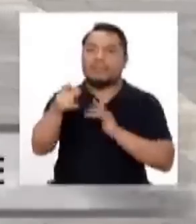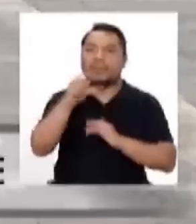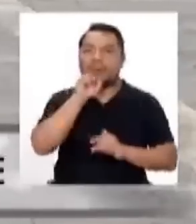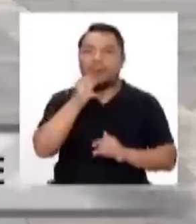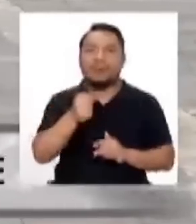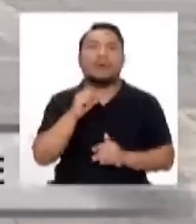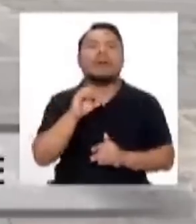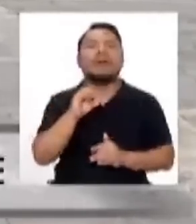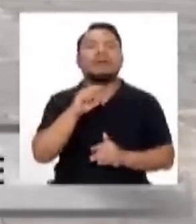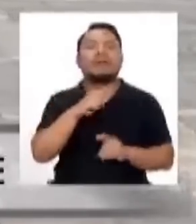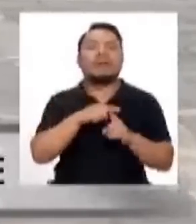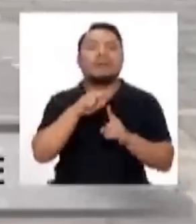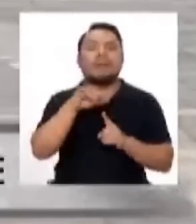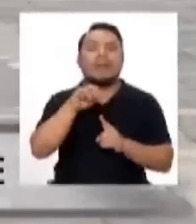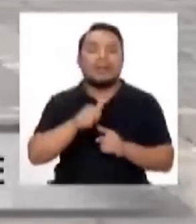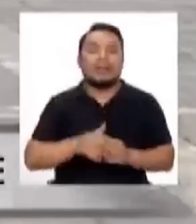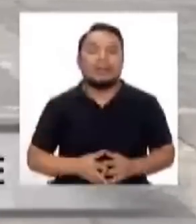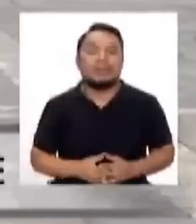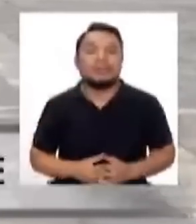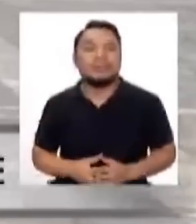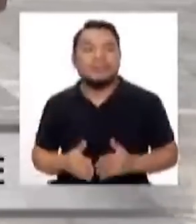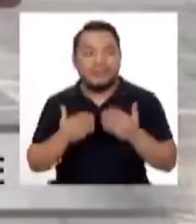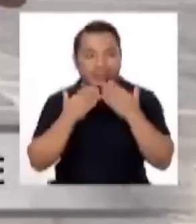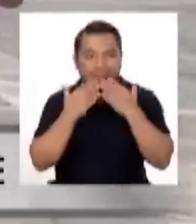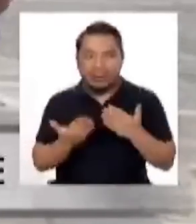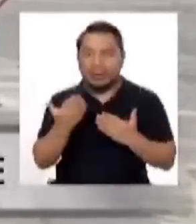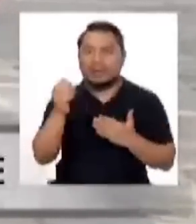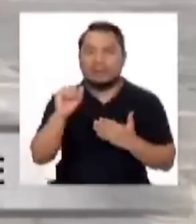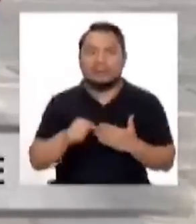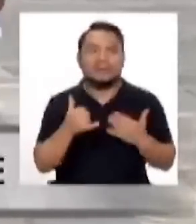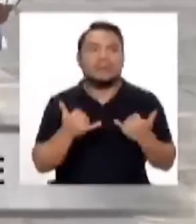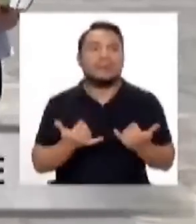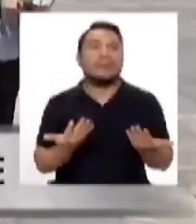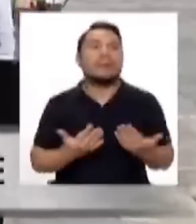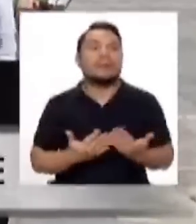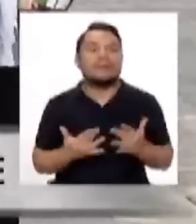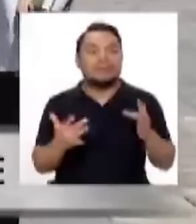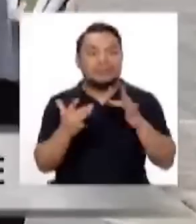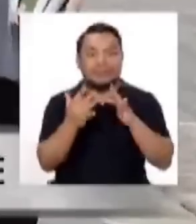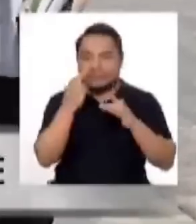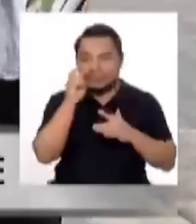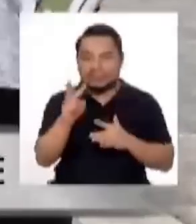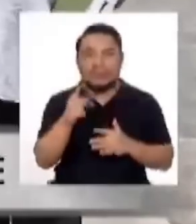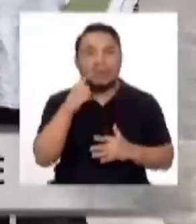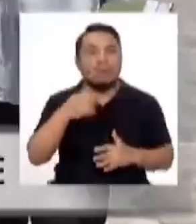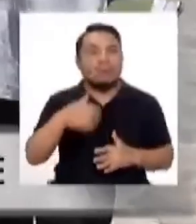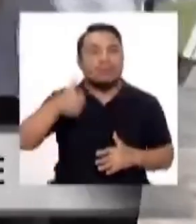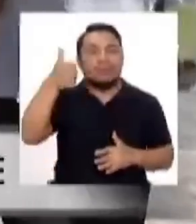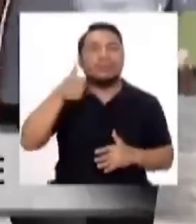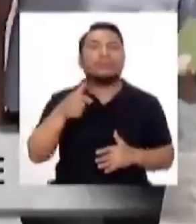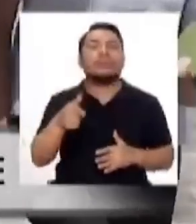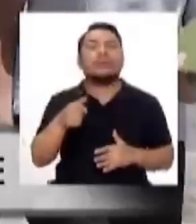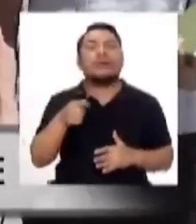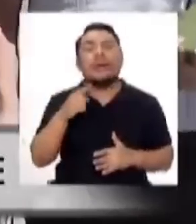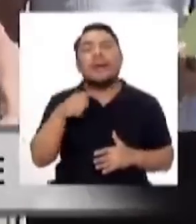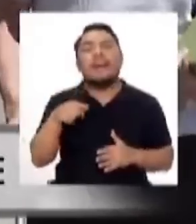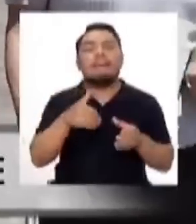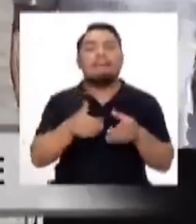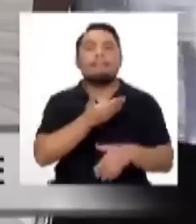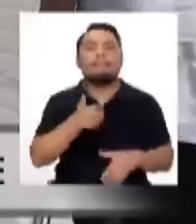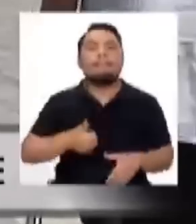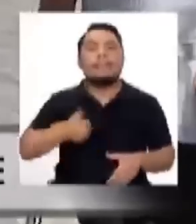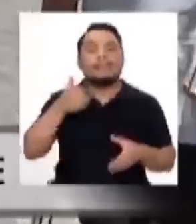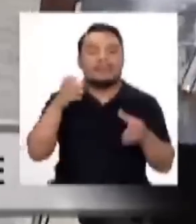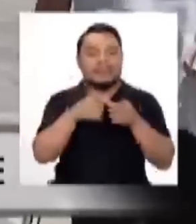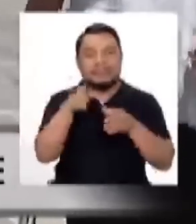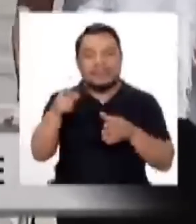Ximena Carrasco. Bien, gracias, Reguar. Así es, vemos en imágenes entonces al presidente del Partido Demócrata, Alex González, junto